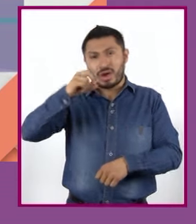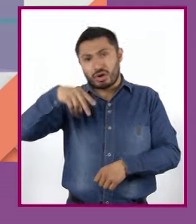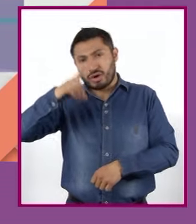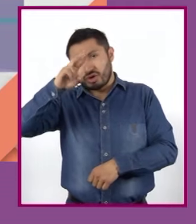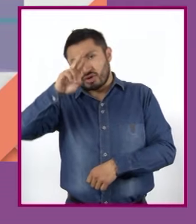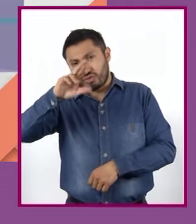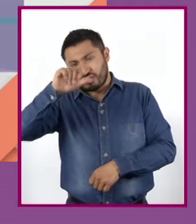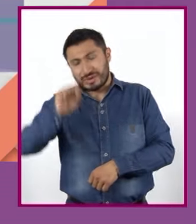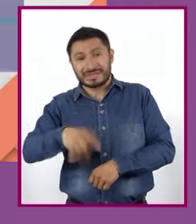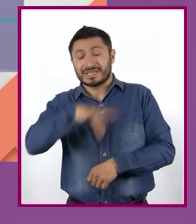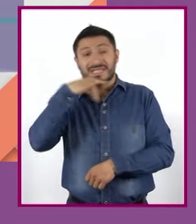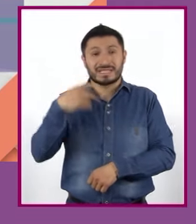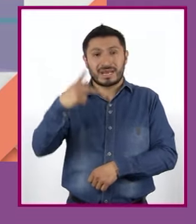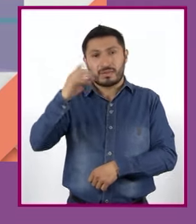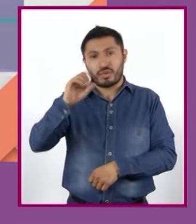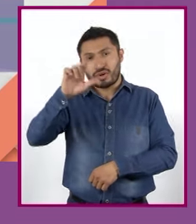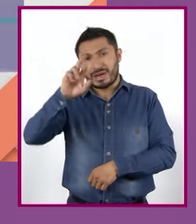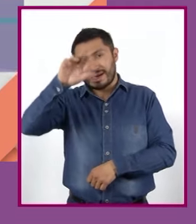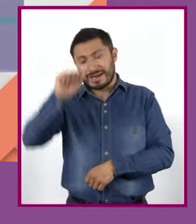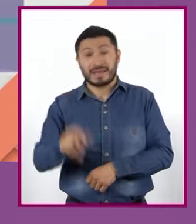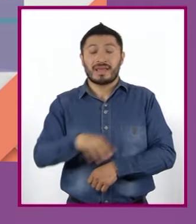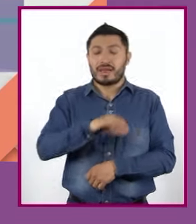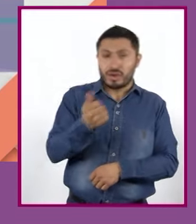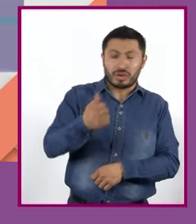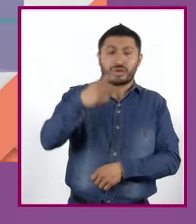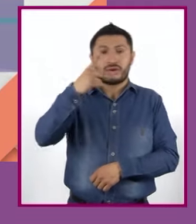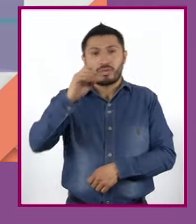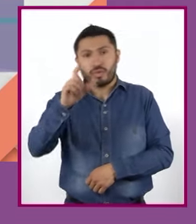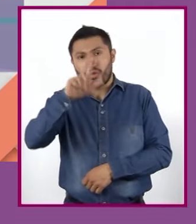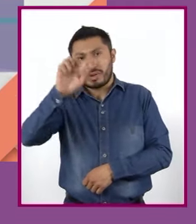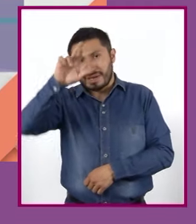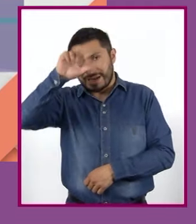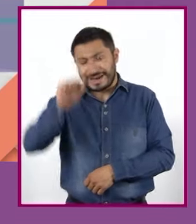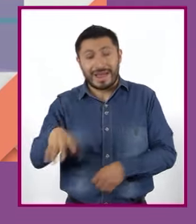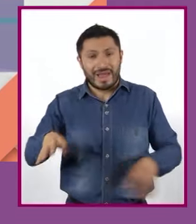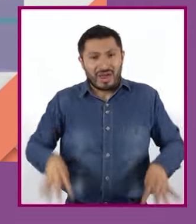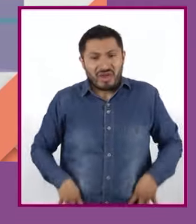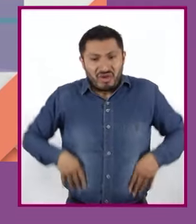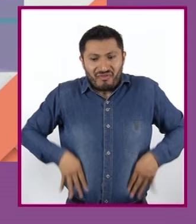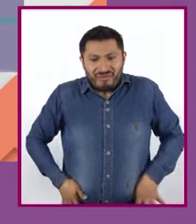polera. Otros llaman polleras a las faldas y